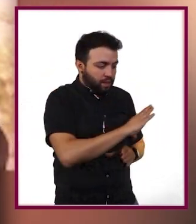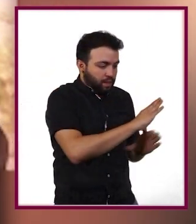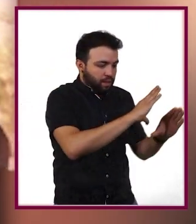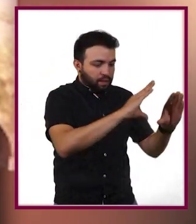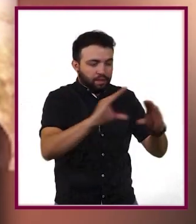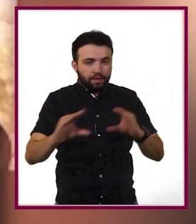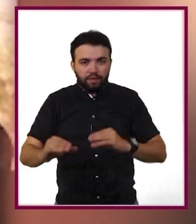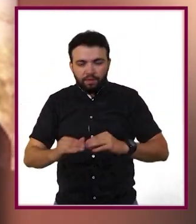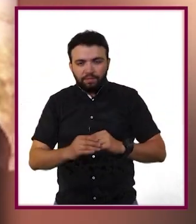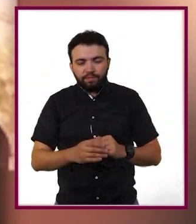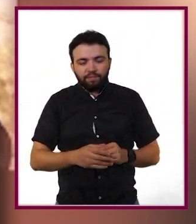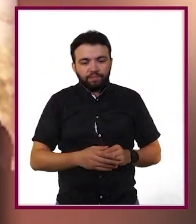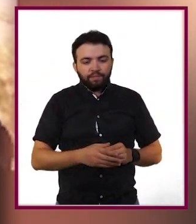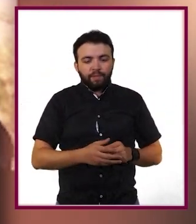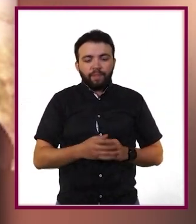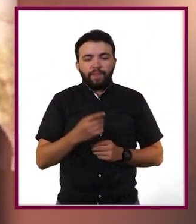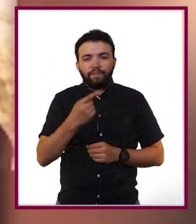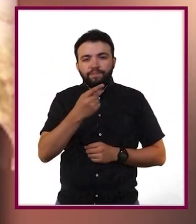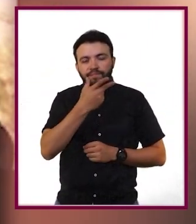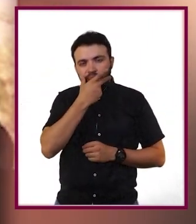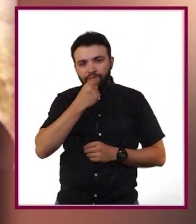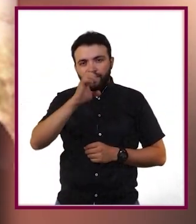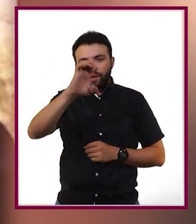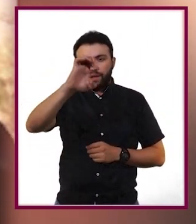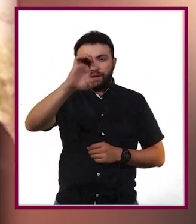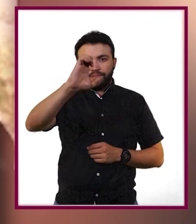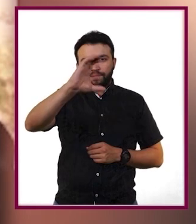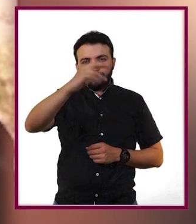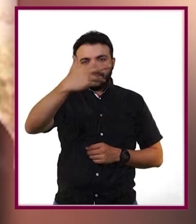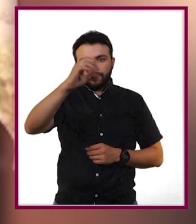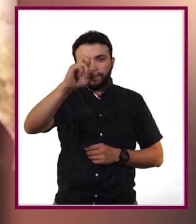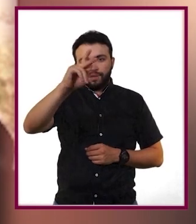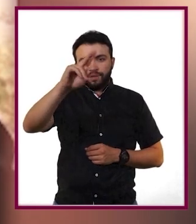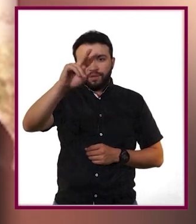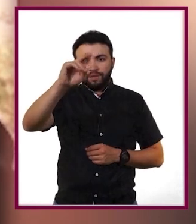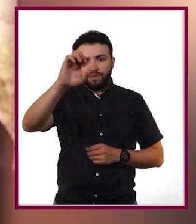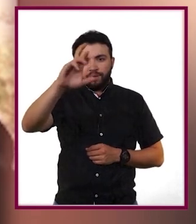Él muere, o sea, Echeverría muere en